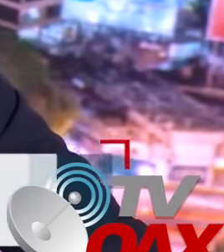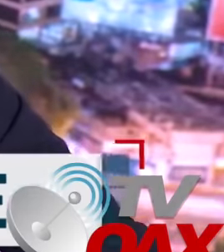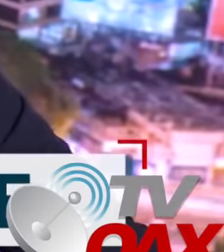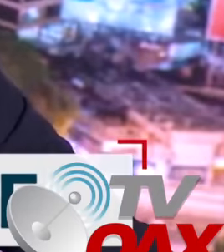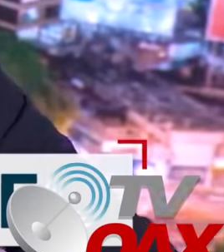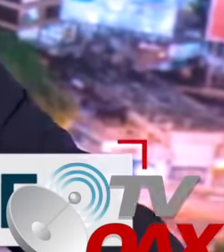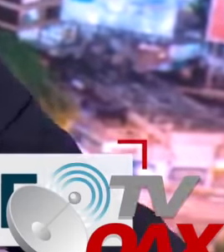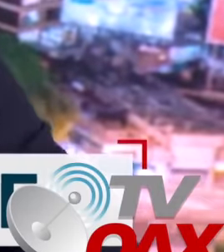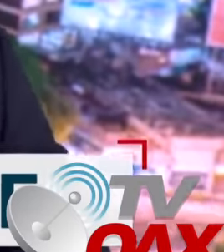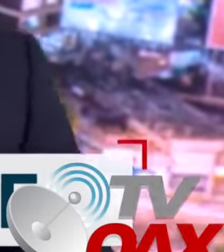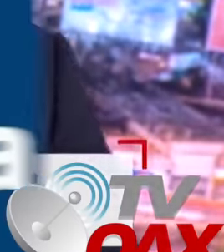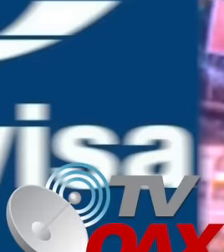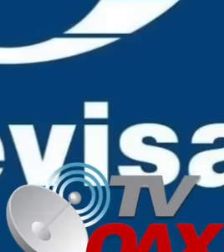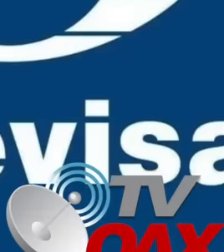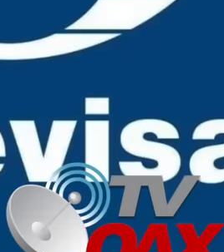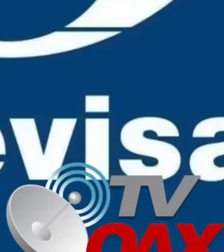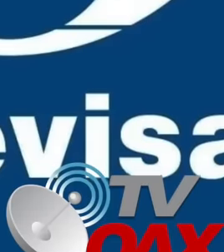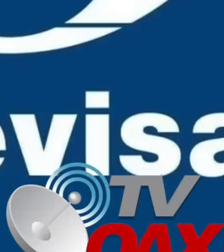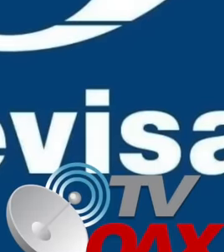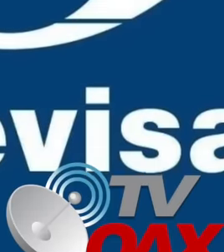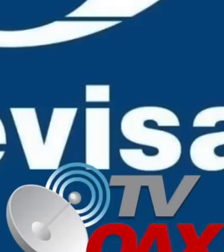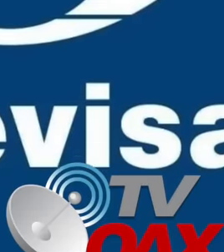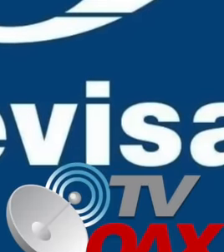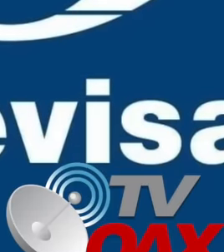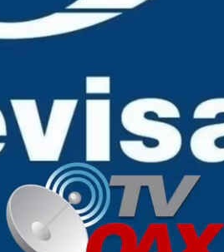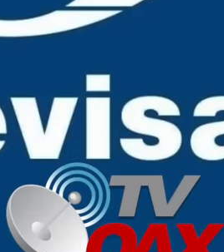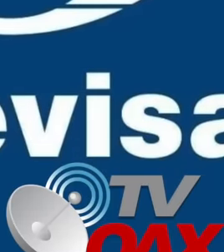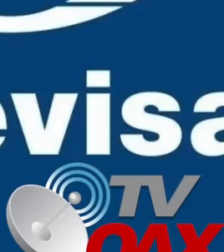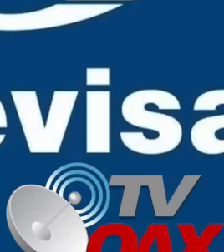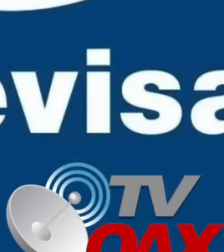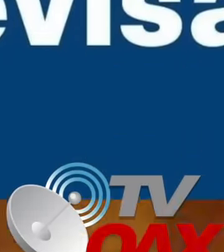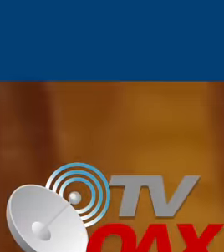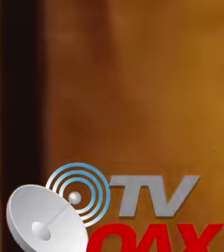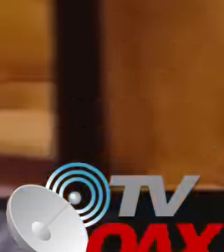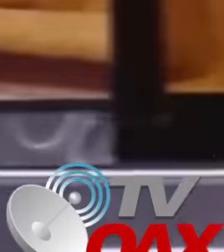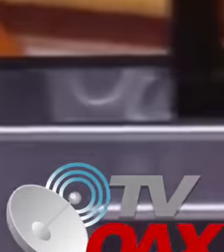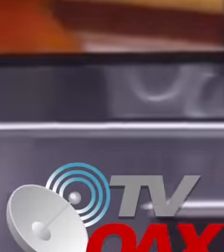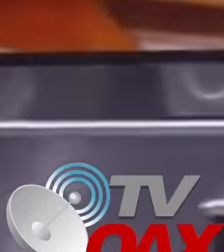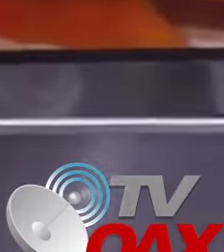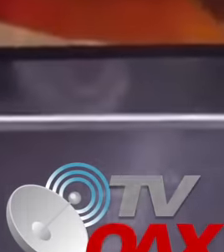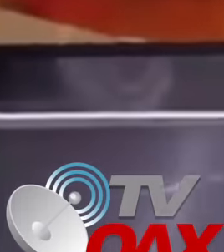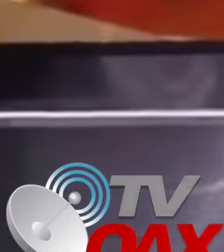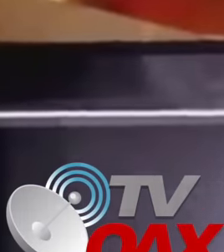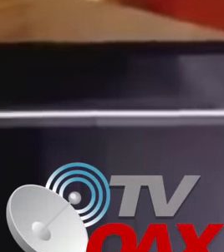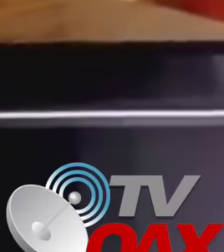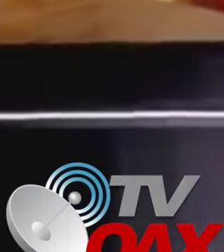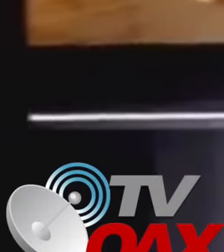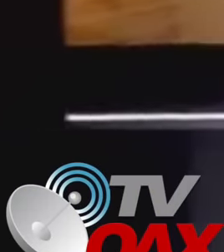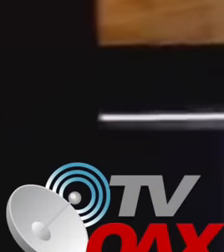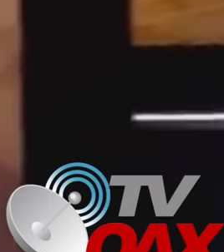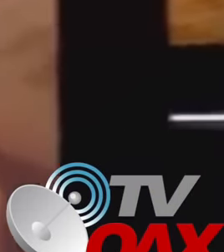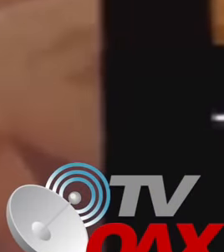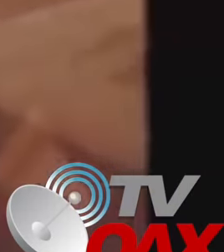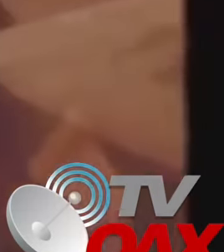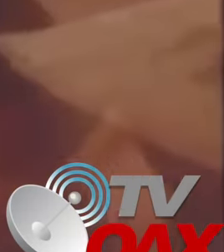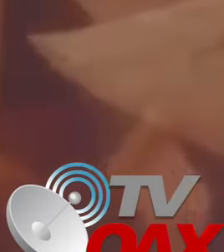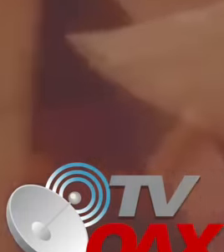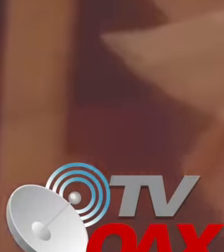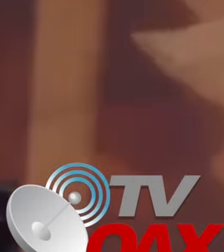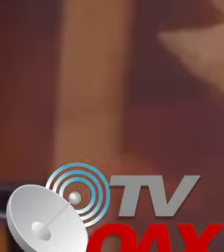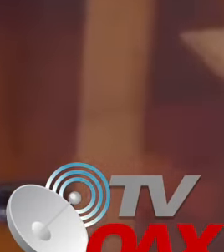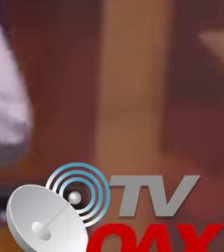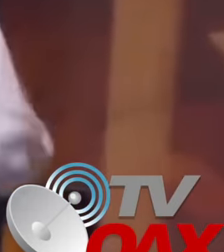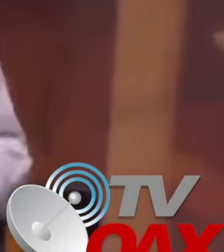Azteca, Televisa, Imagen TV, entre otros. Esto ha ocasionado un disgusto a los empresarios de